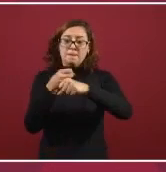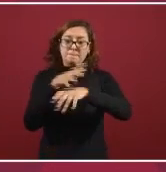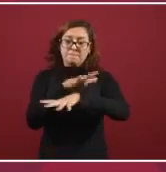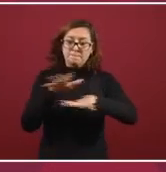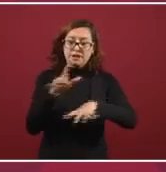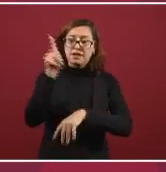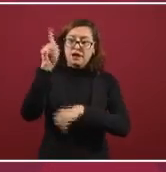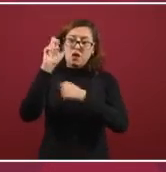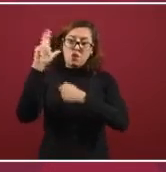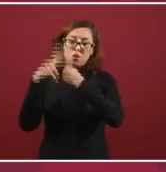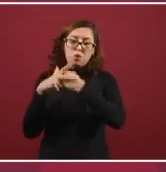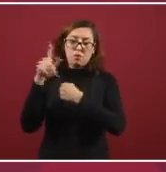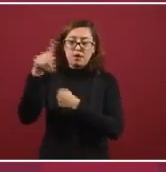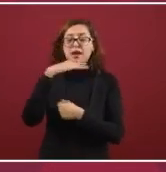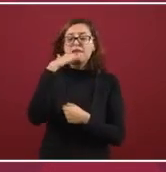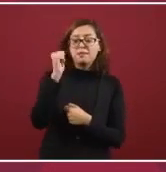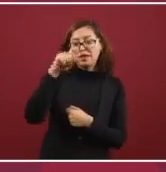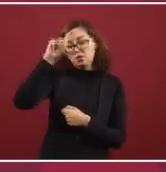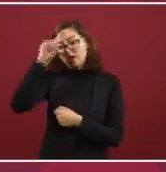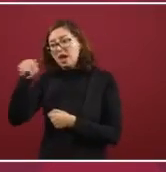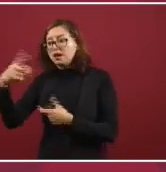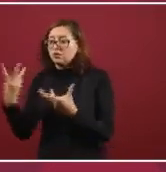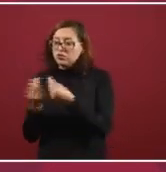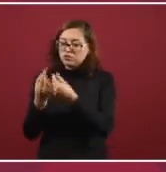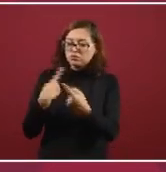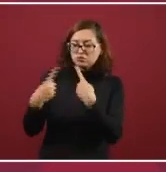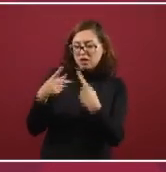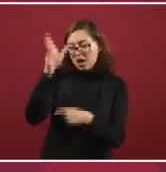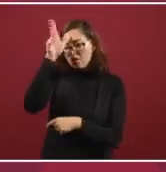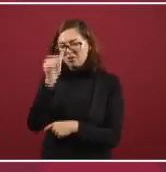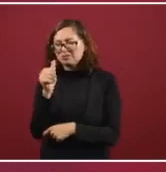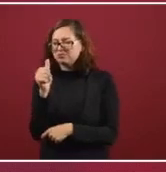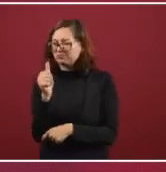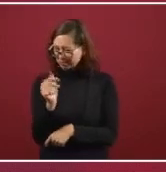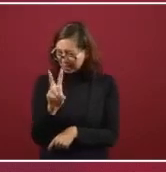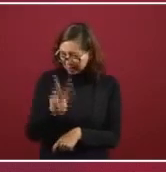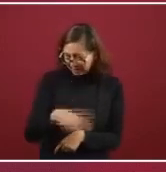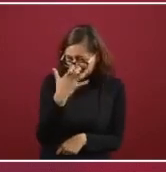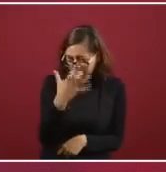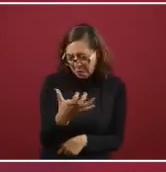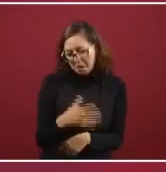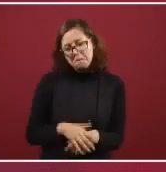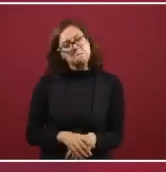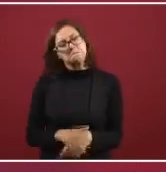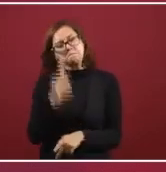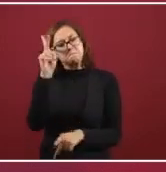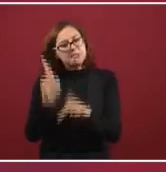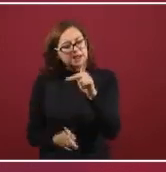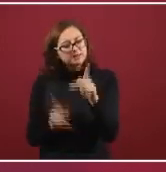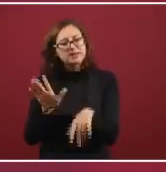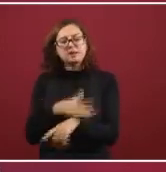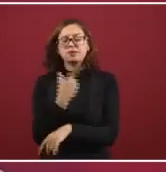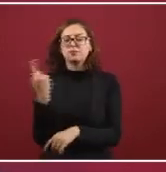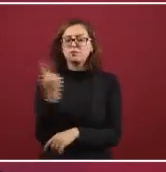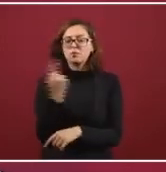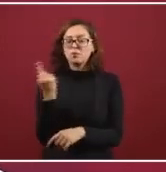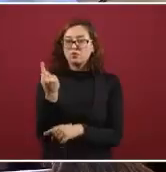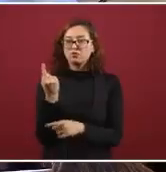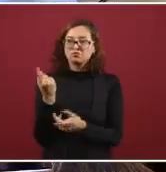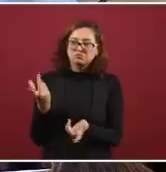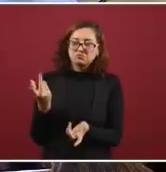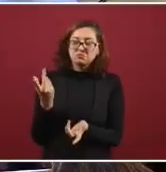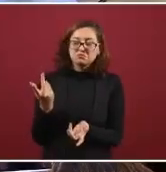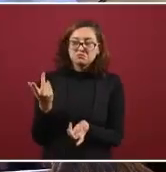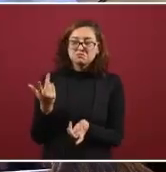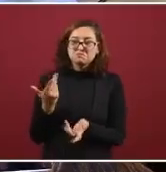la Unión Europea, principalmente Alemania y Turquía, es relativo. Es decir, los efectos que eso ha tenido han sido no los que se